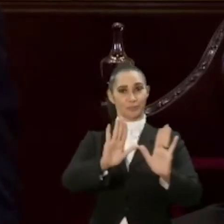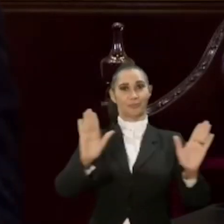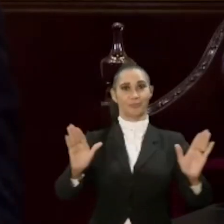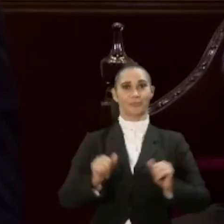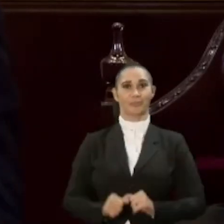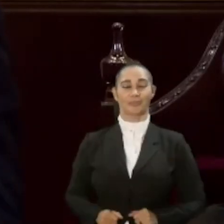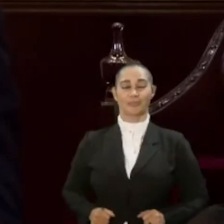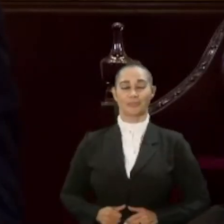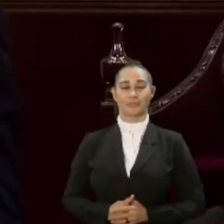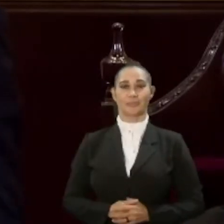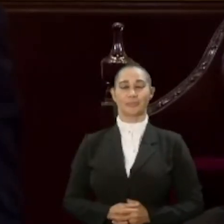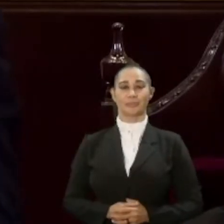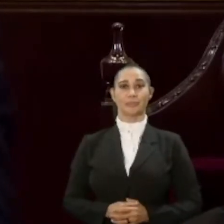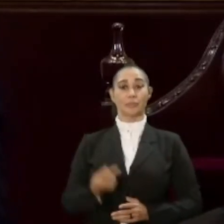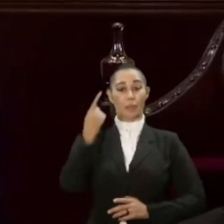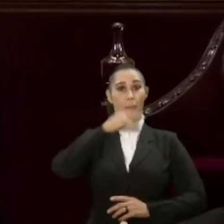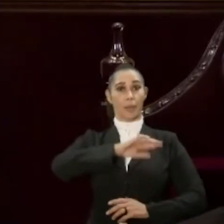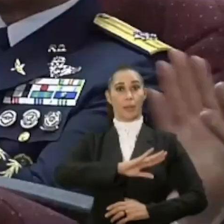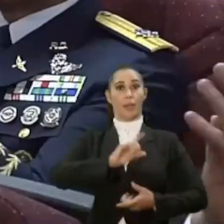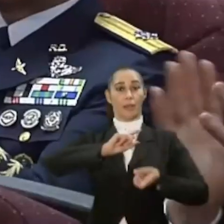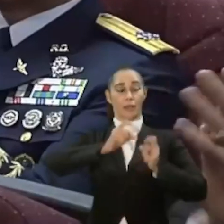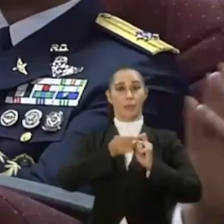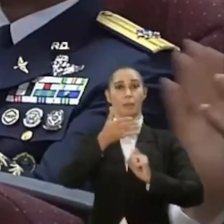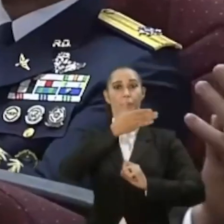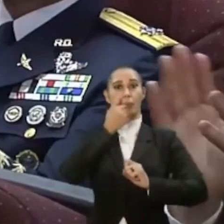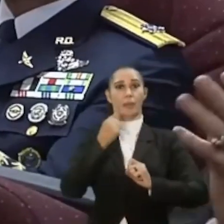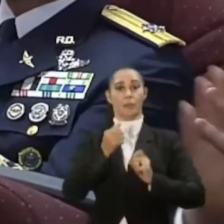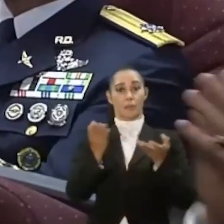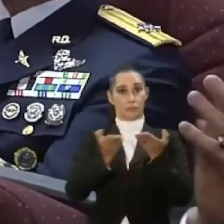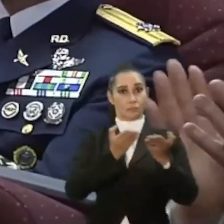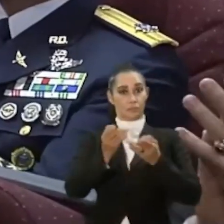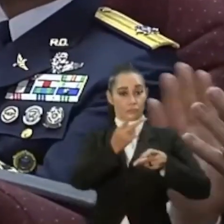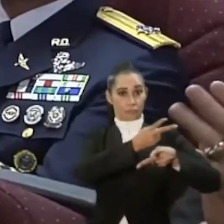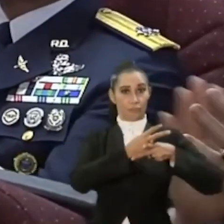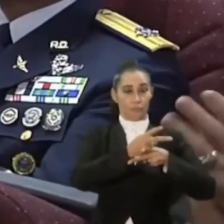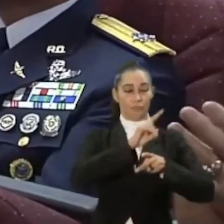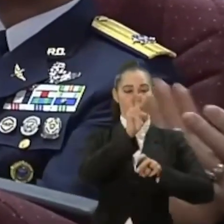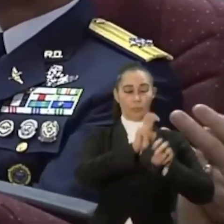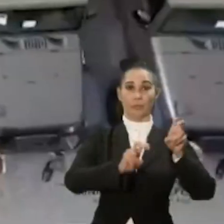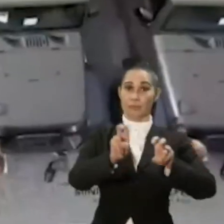soldados. Y para mejorar los servicios de seguridad,